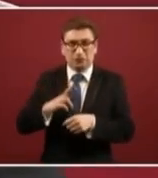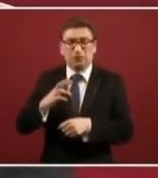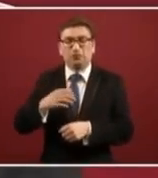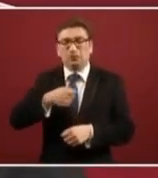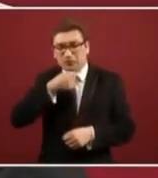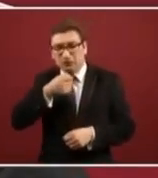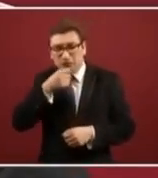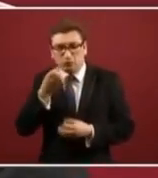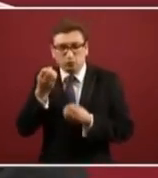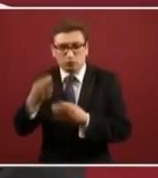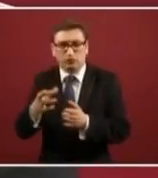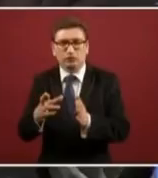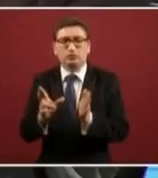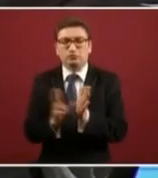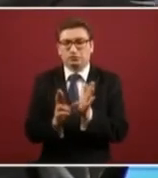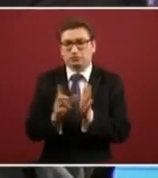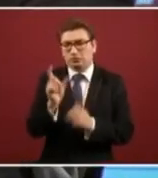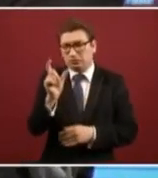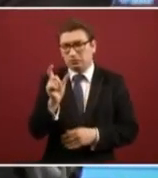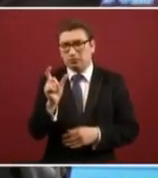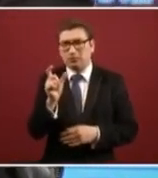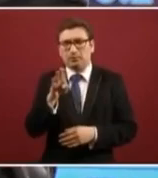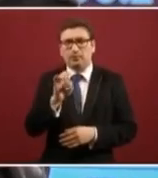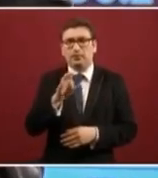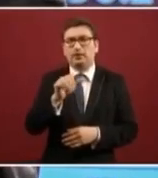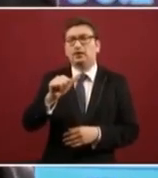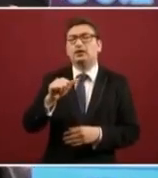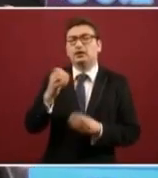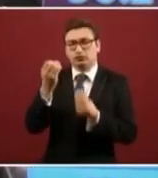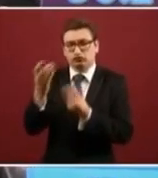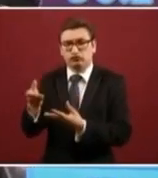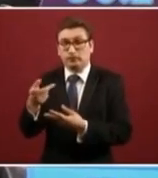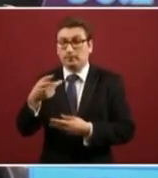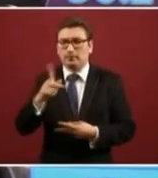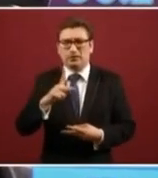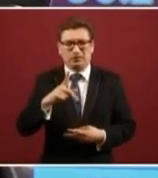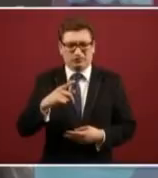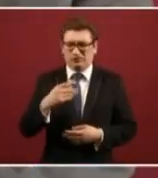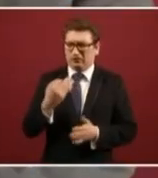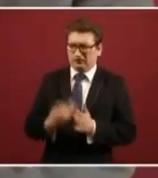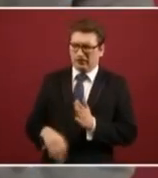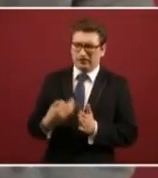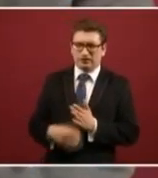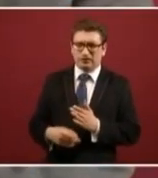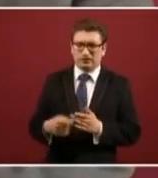las becas, pero no estaba escuchando